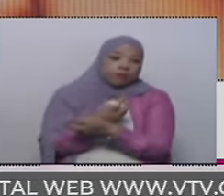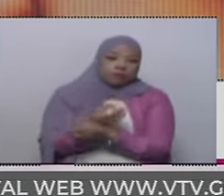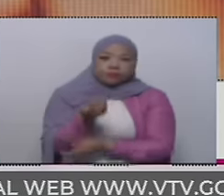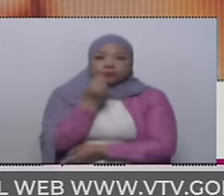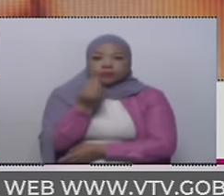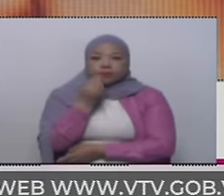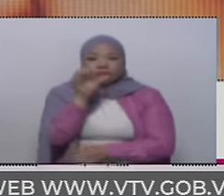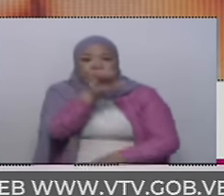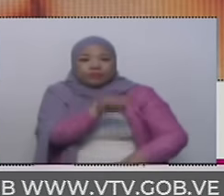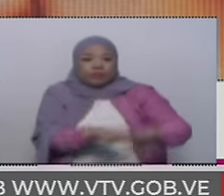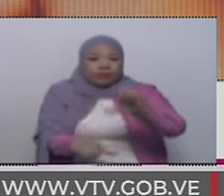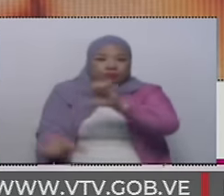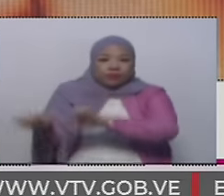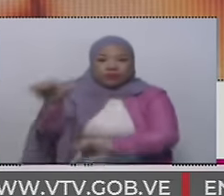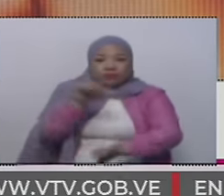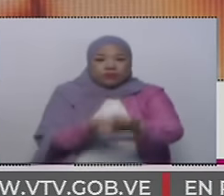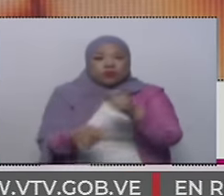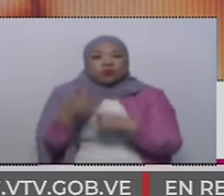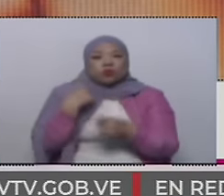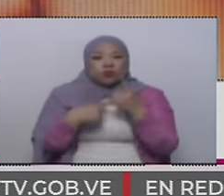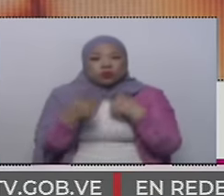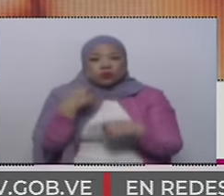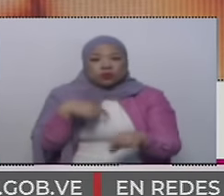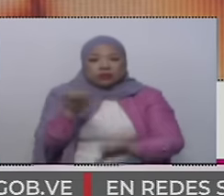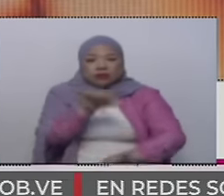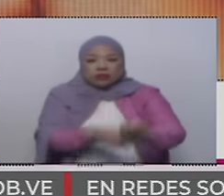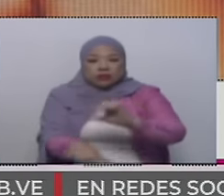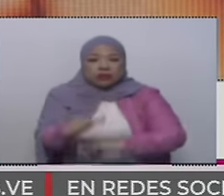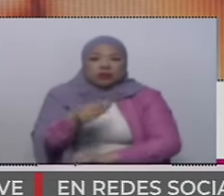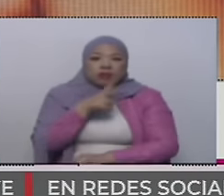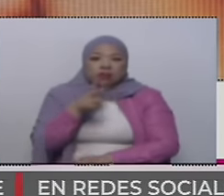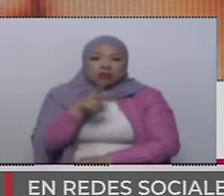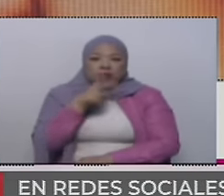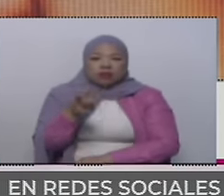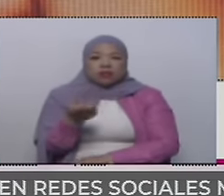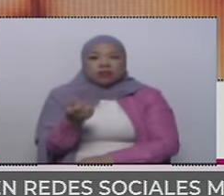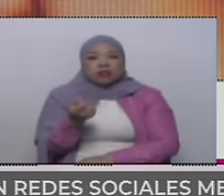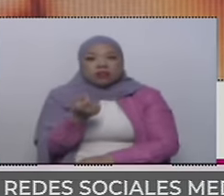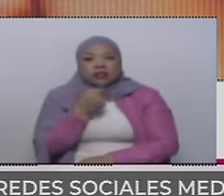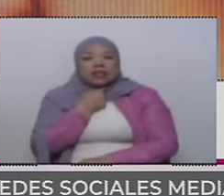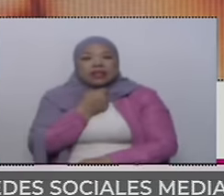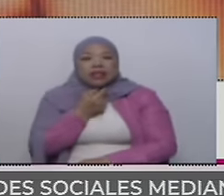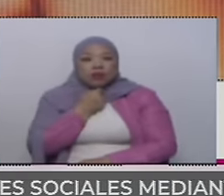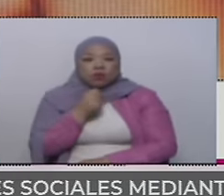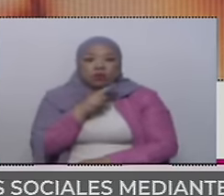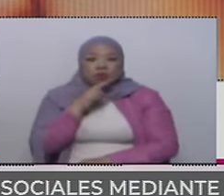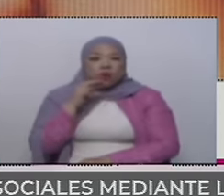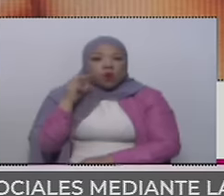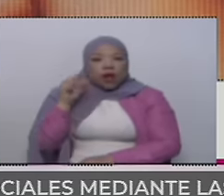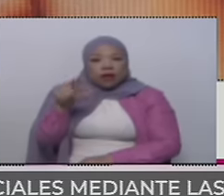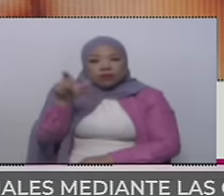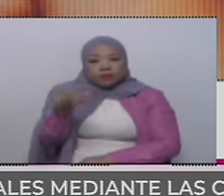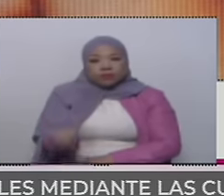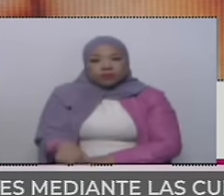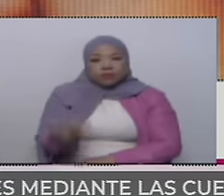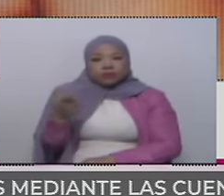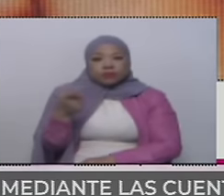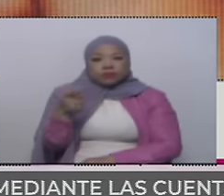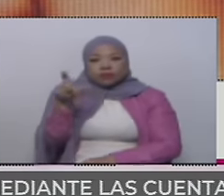con químicos, colorantes. Una cosa que llaman aditivos. Aditivos